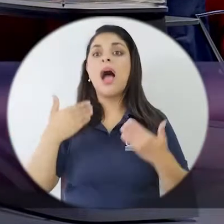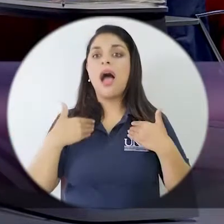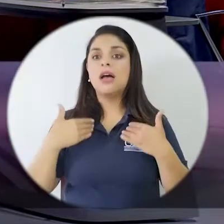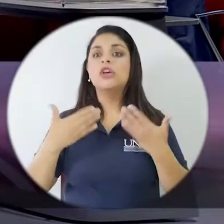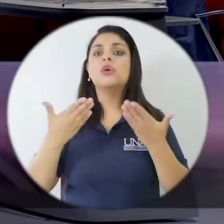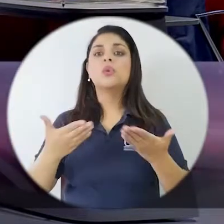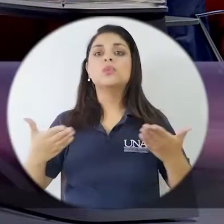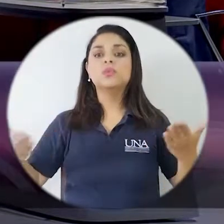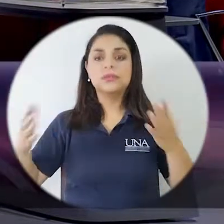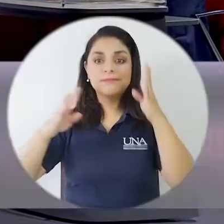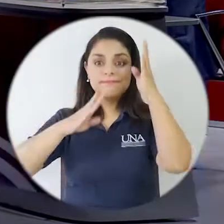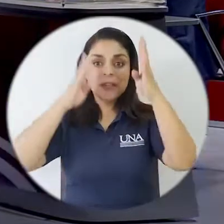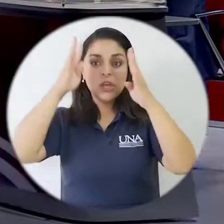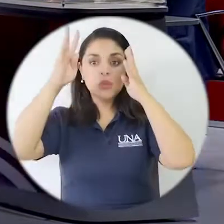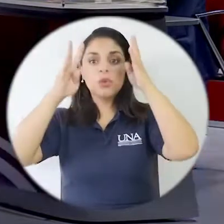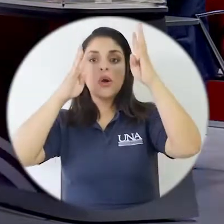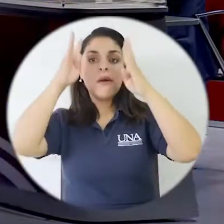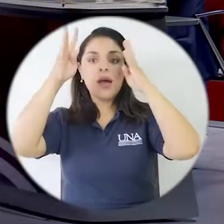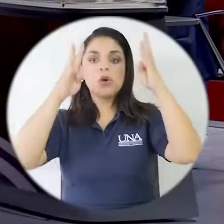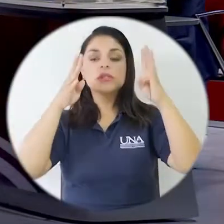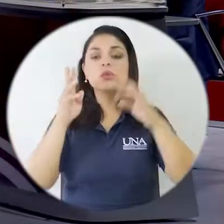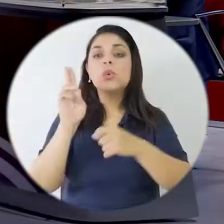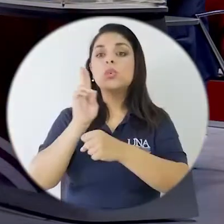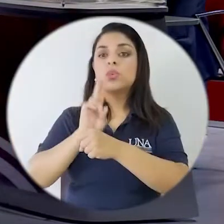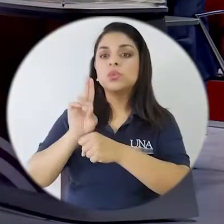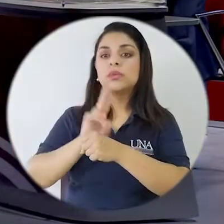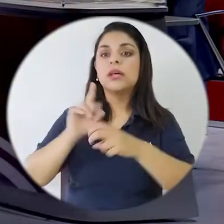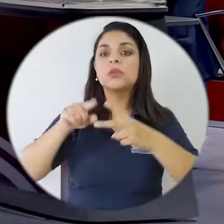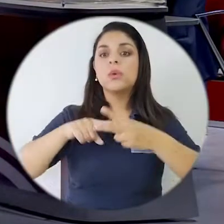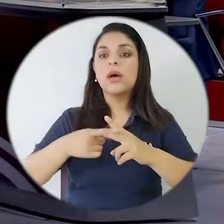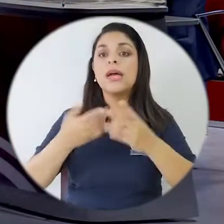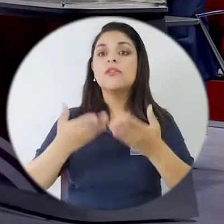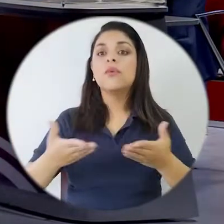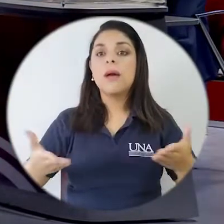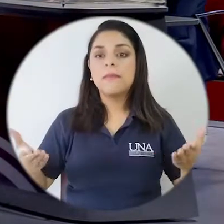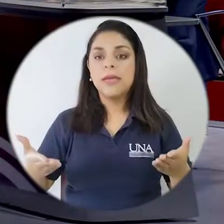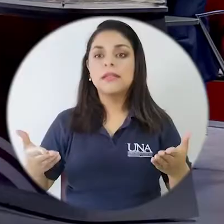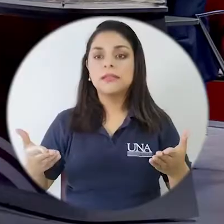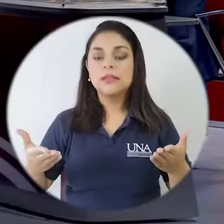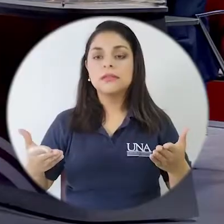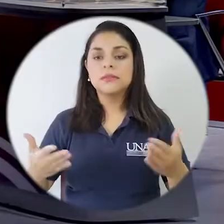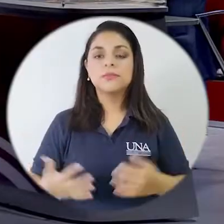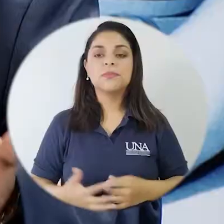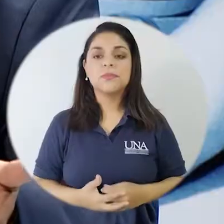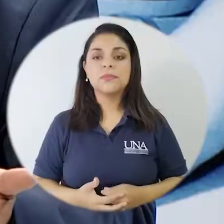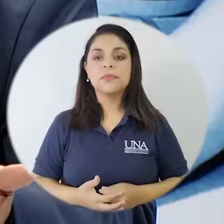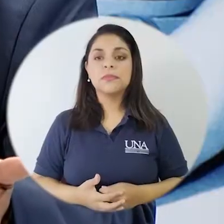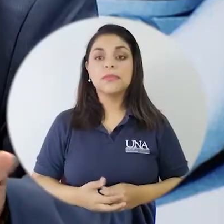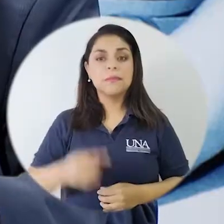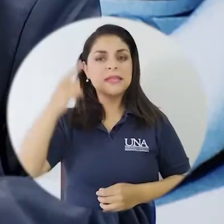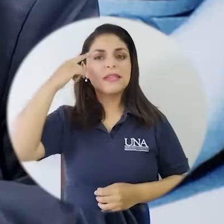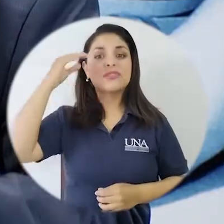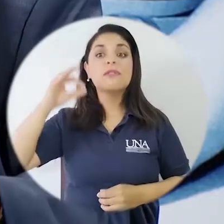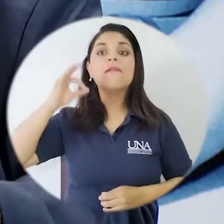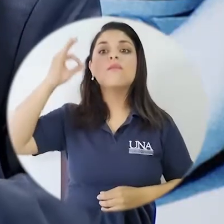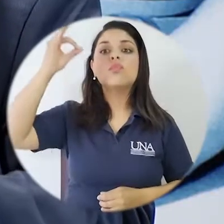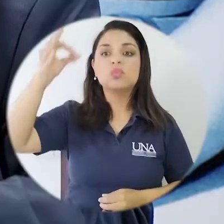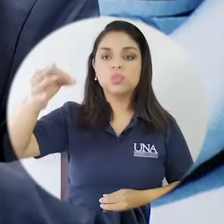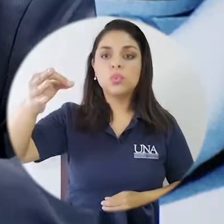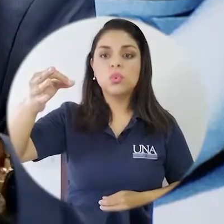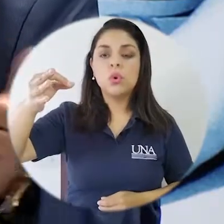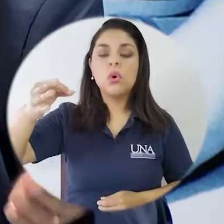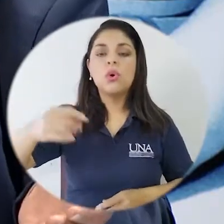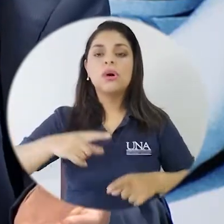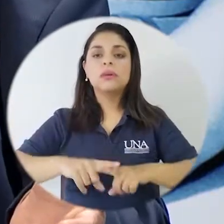sumamente innovadoras con la utilización de herramientas que ya teníamos desde hace tiempo y cosas que deberíamos revisar a futuro en términos